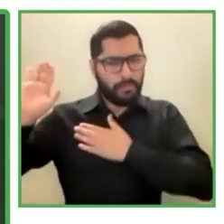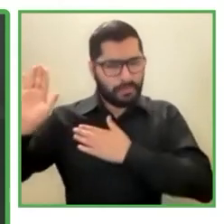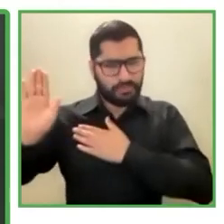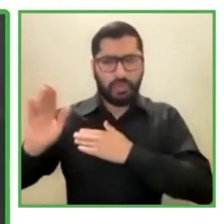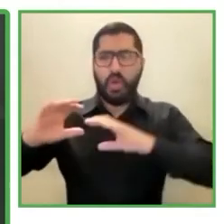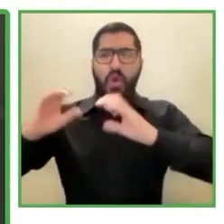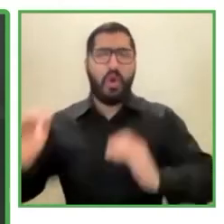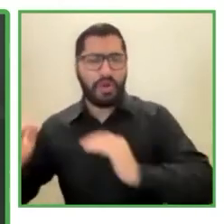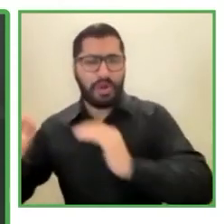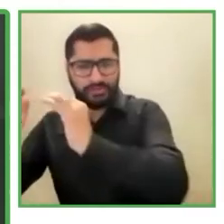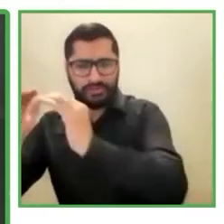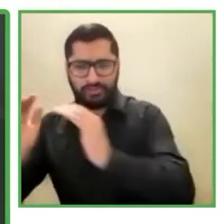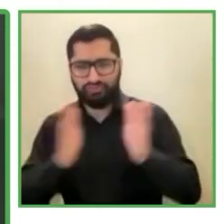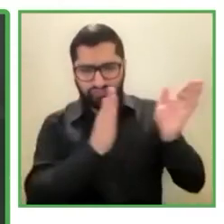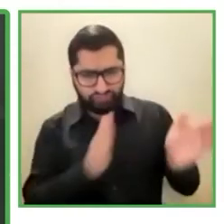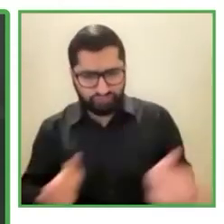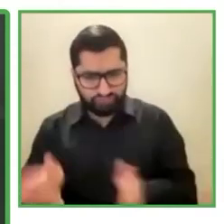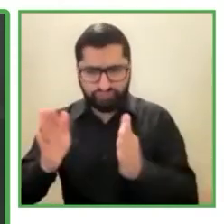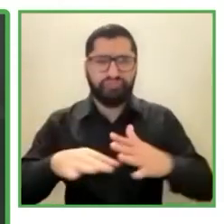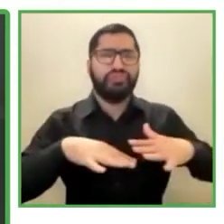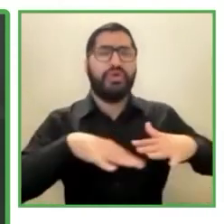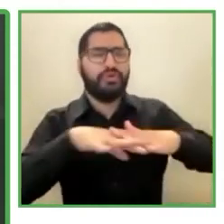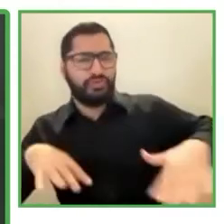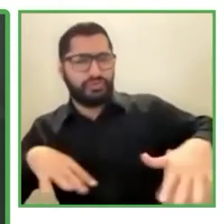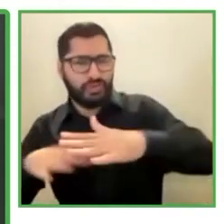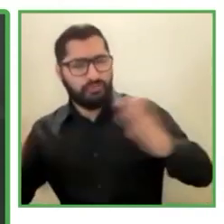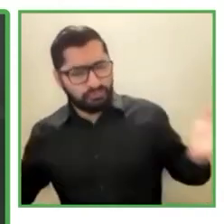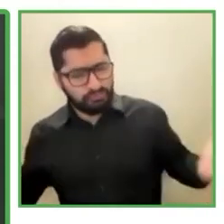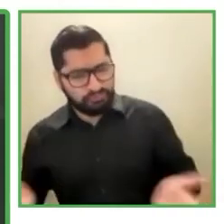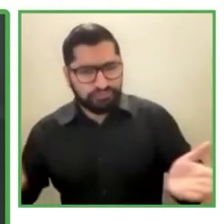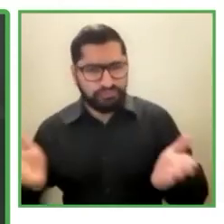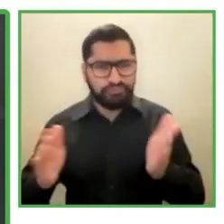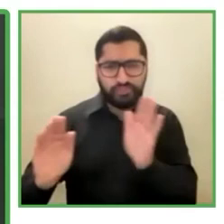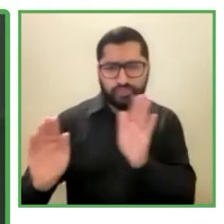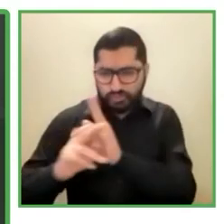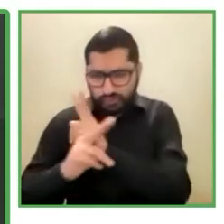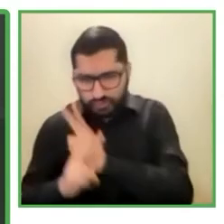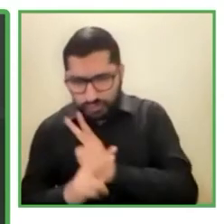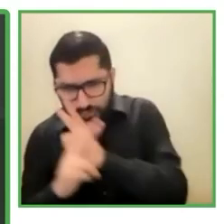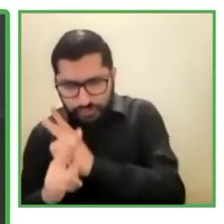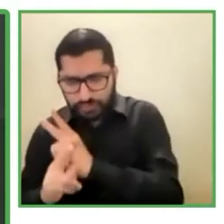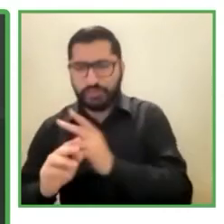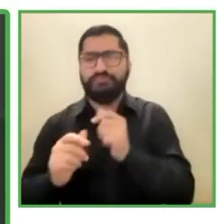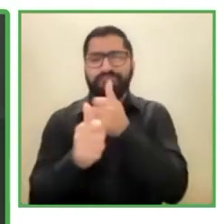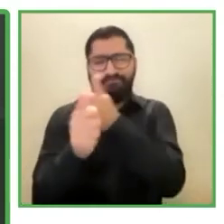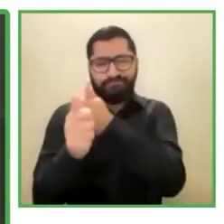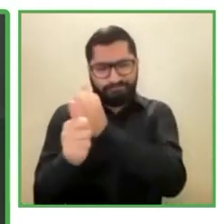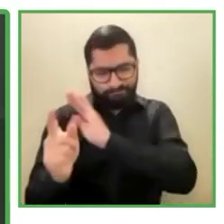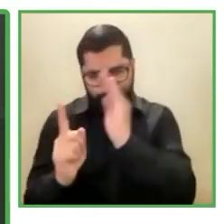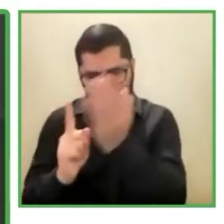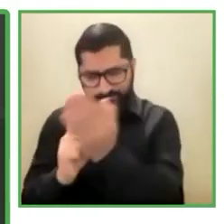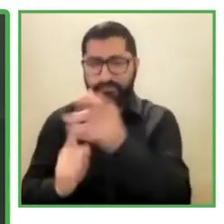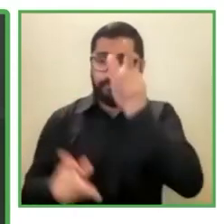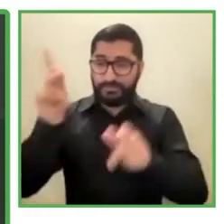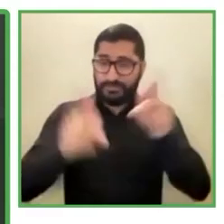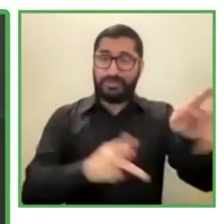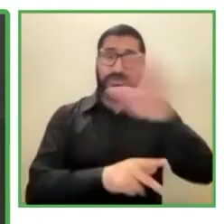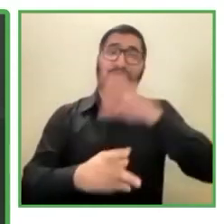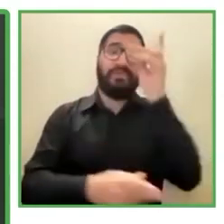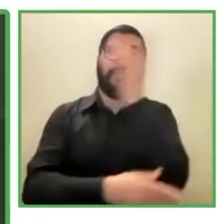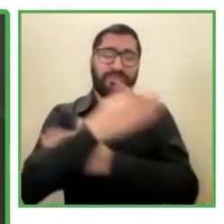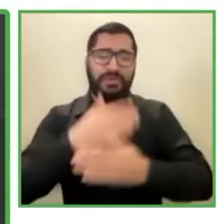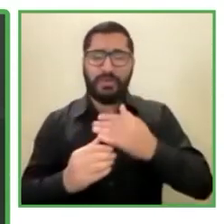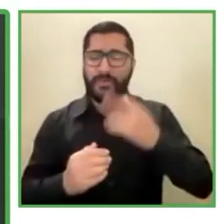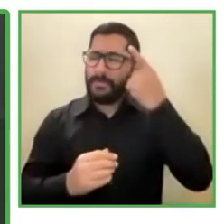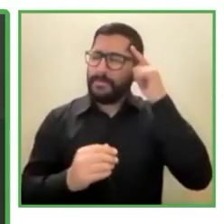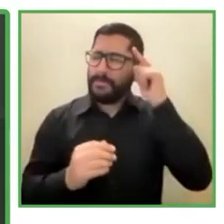promover, proteger y avanzar en los derechos de las personas con discapacidad y mejorar su vida cotidiana. Entre